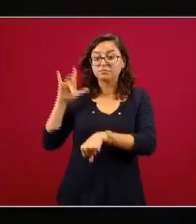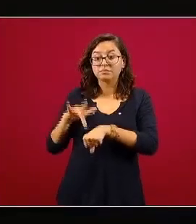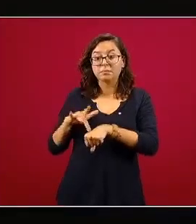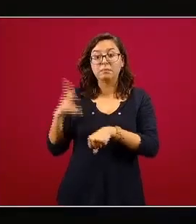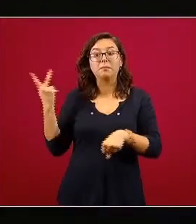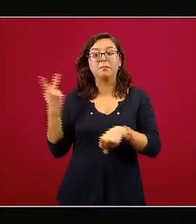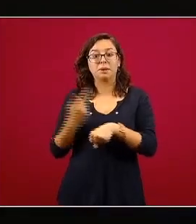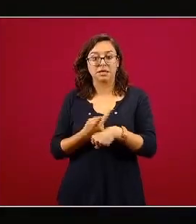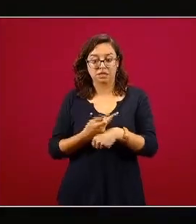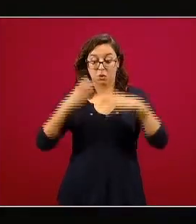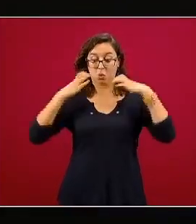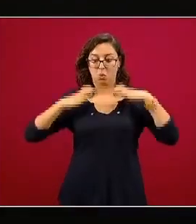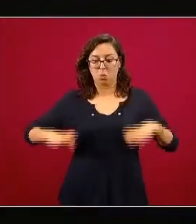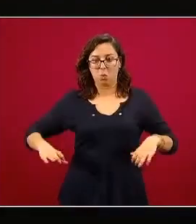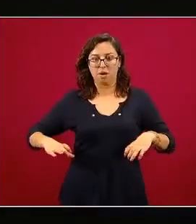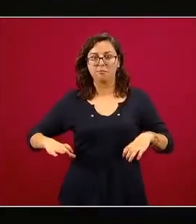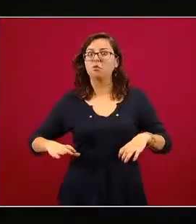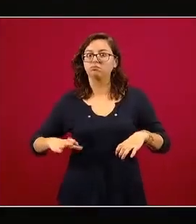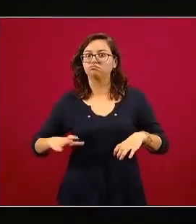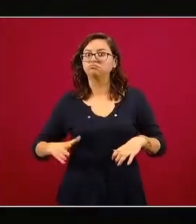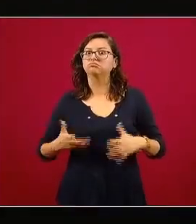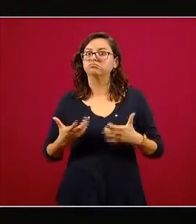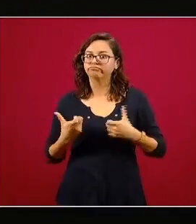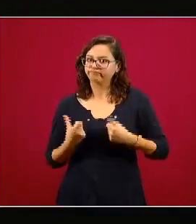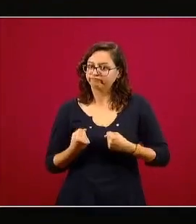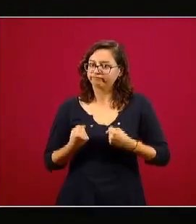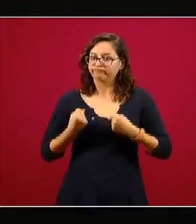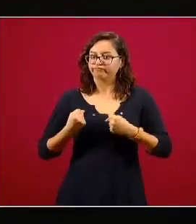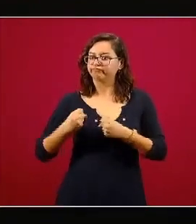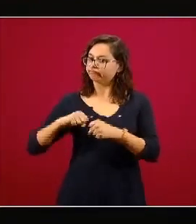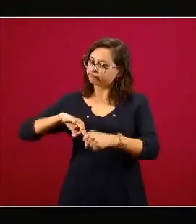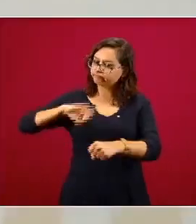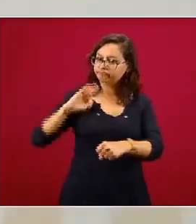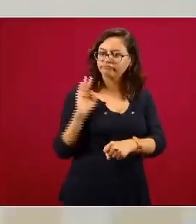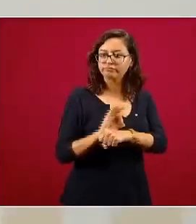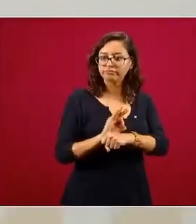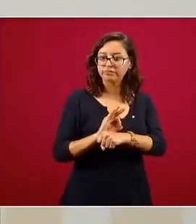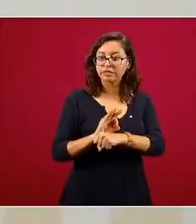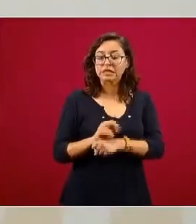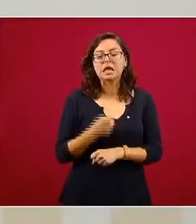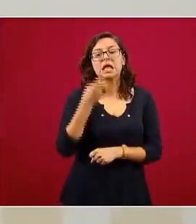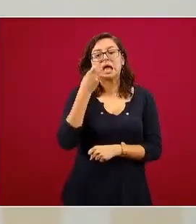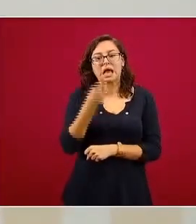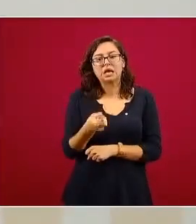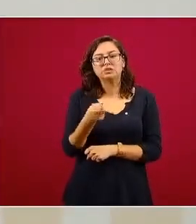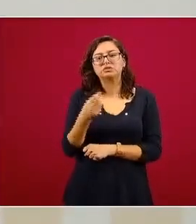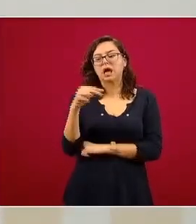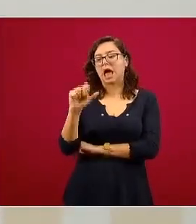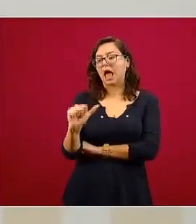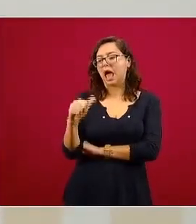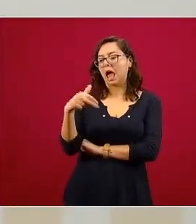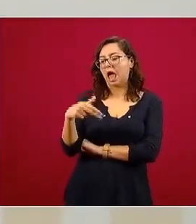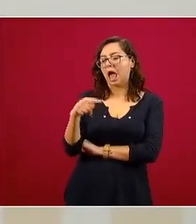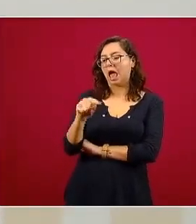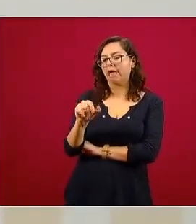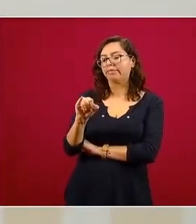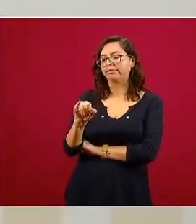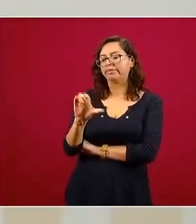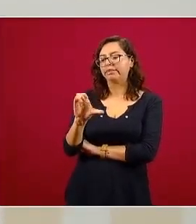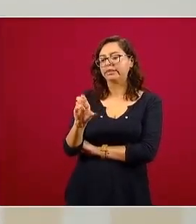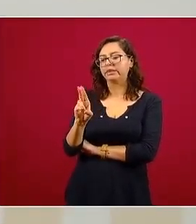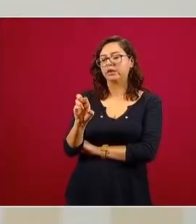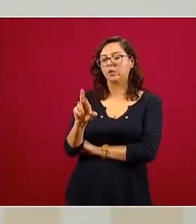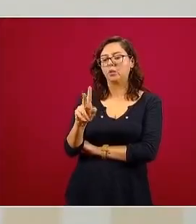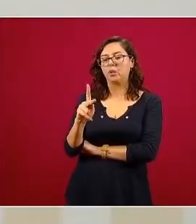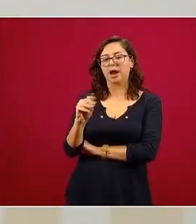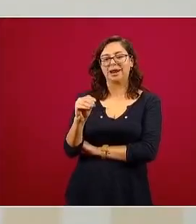una respuesta por parte del sistema inmunológico. Esta respuesta forma los anticuerpos que nos ayudan a